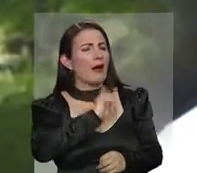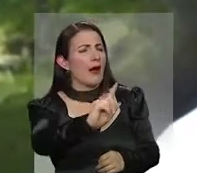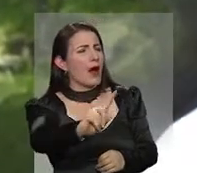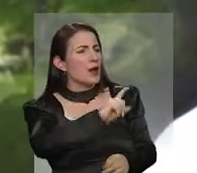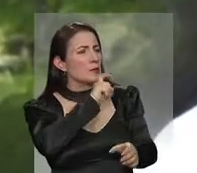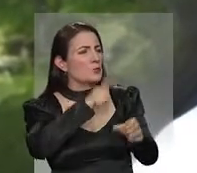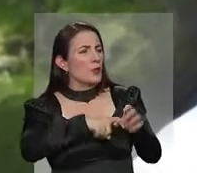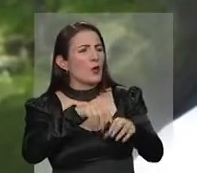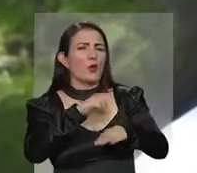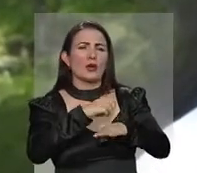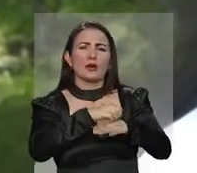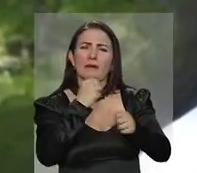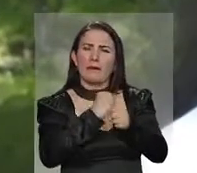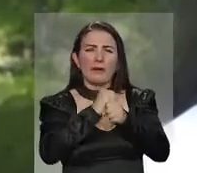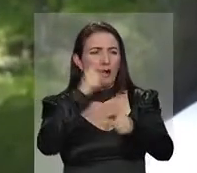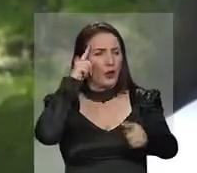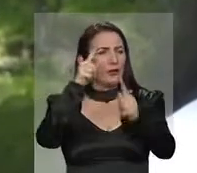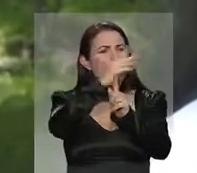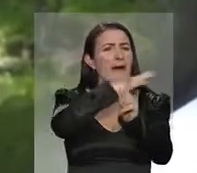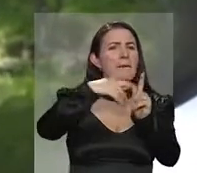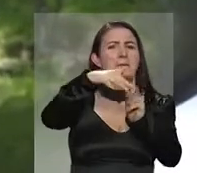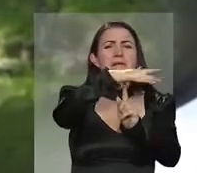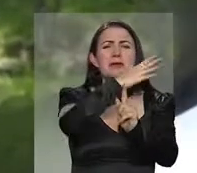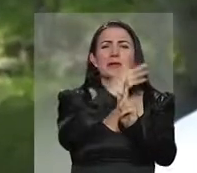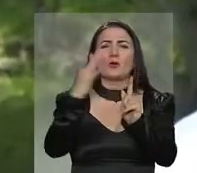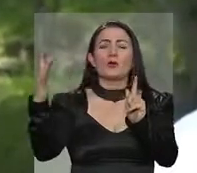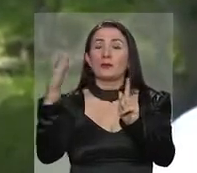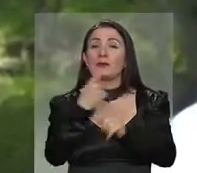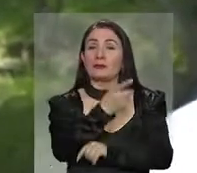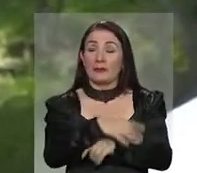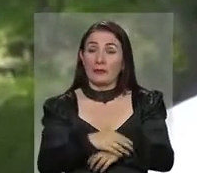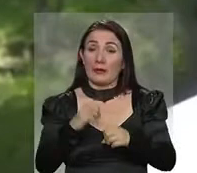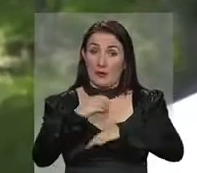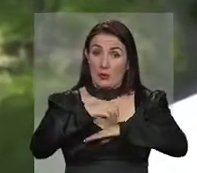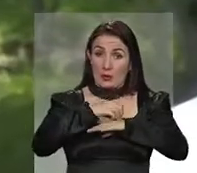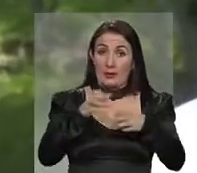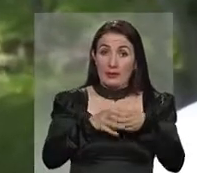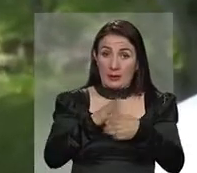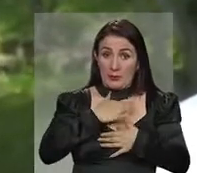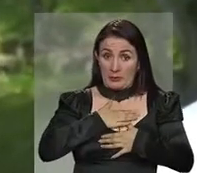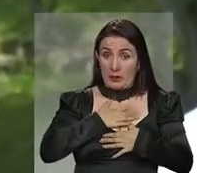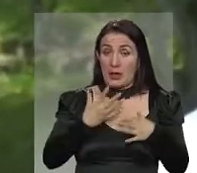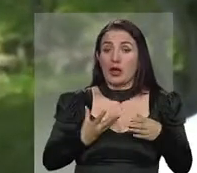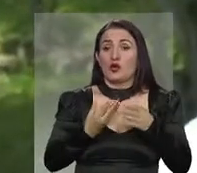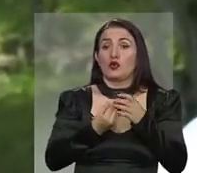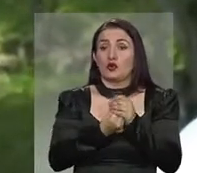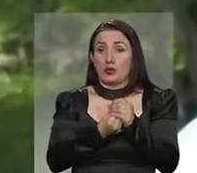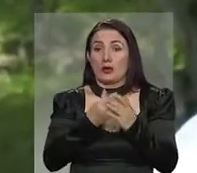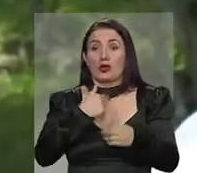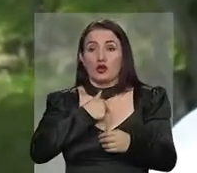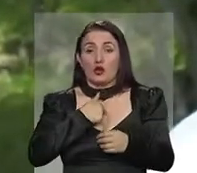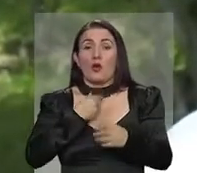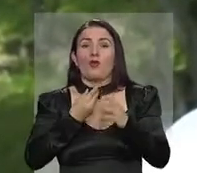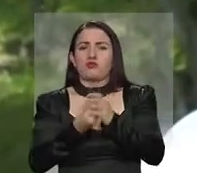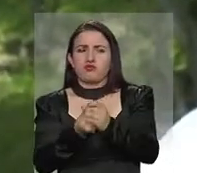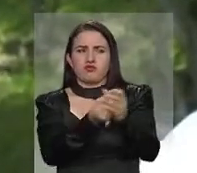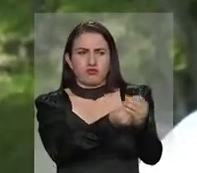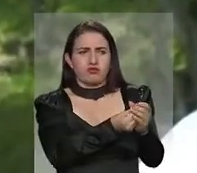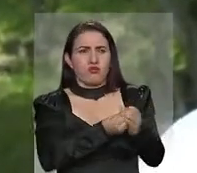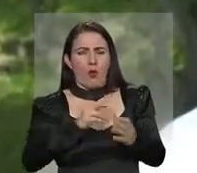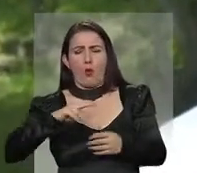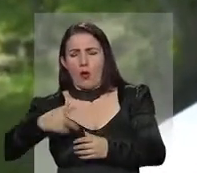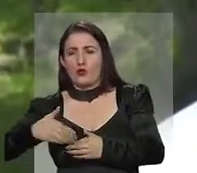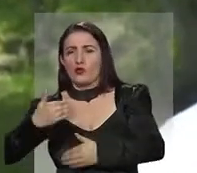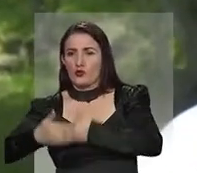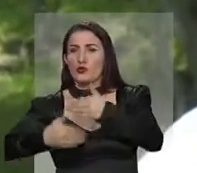este proceso de trabajar por el ambiente de la ciudad? Esta organización ha sido incluyente, yo hago parte de otros